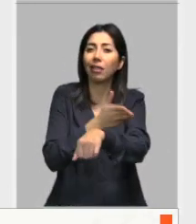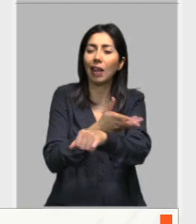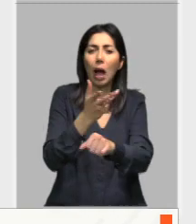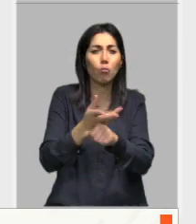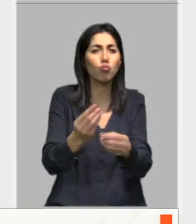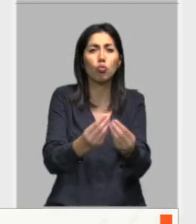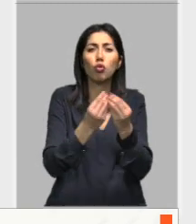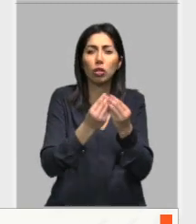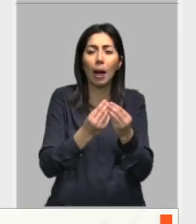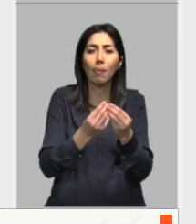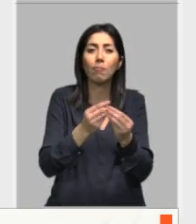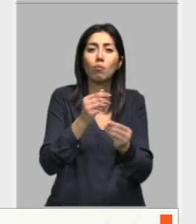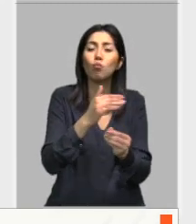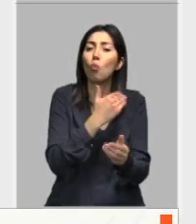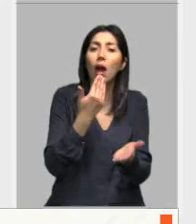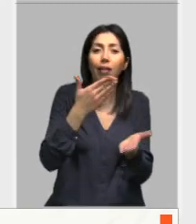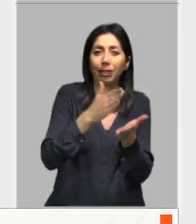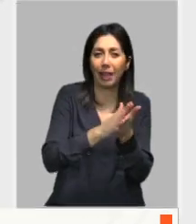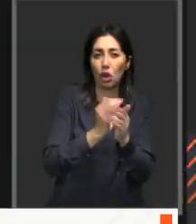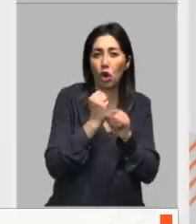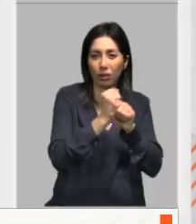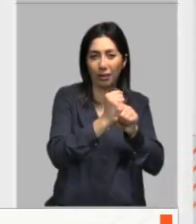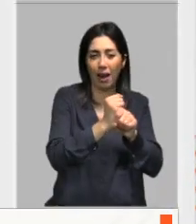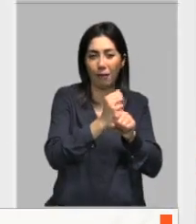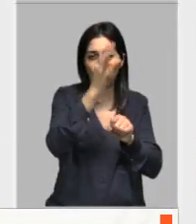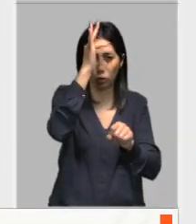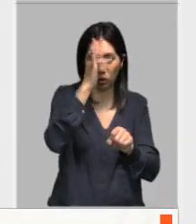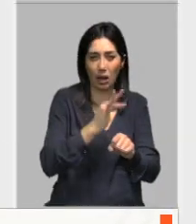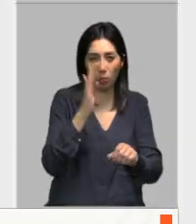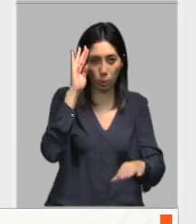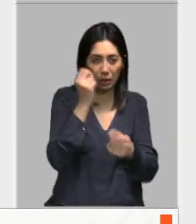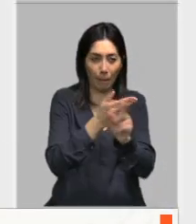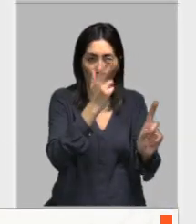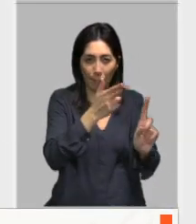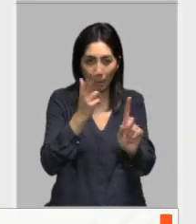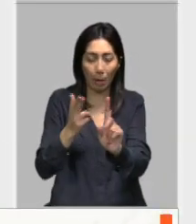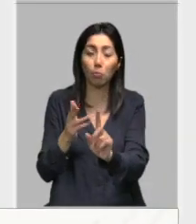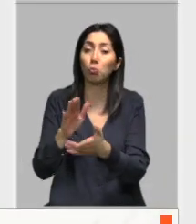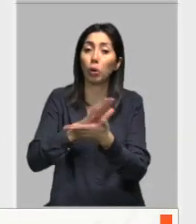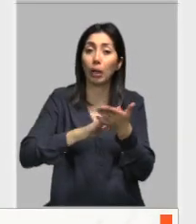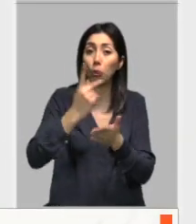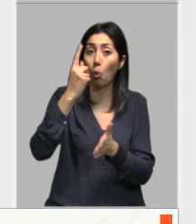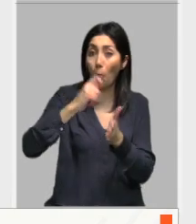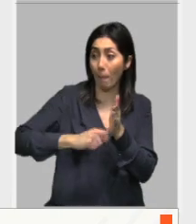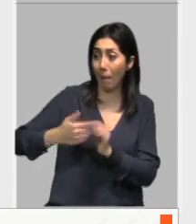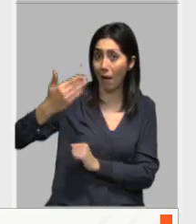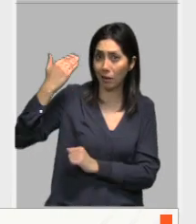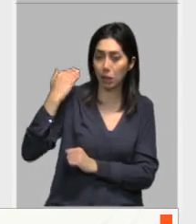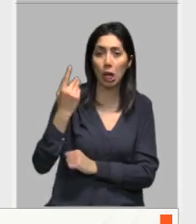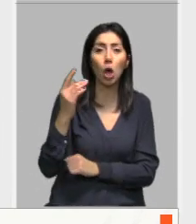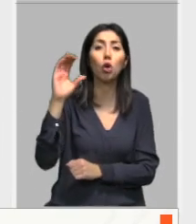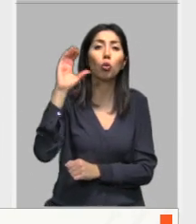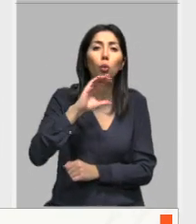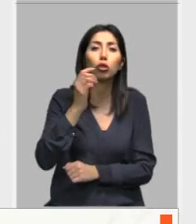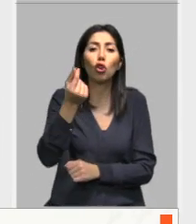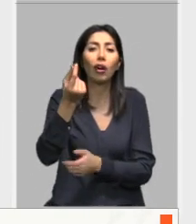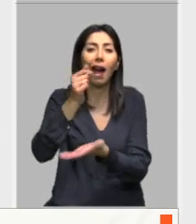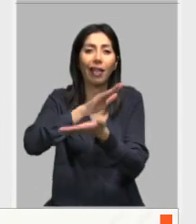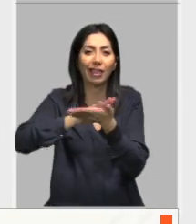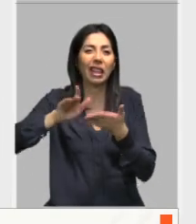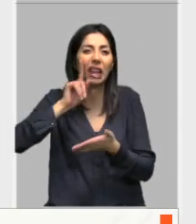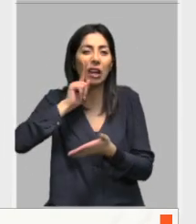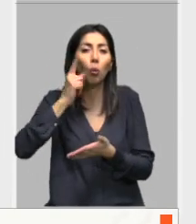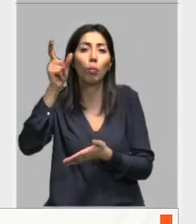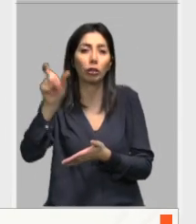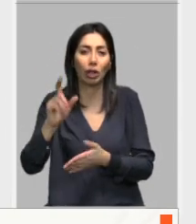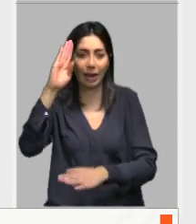disparos de armas de fuego a funcionarios policiales. Por ejemplo, hace como un mes tomó uno de mis cursos gratuitos un funcionario de carabineros